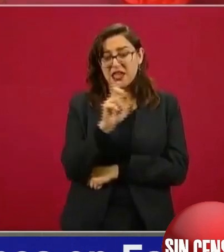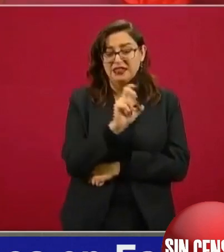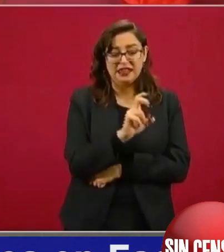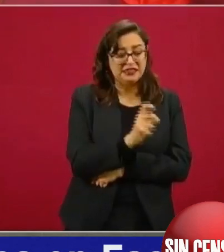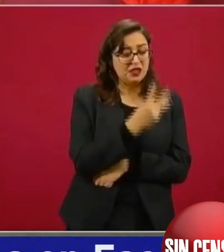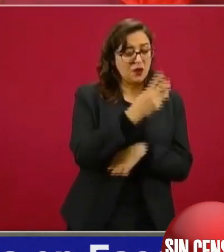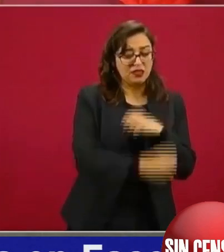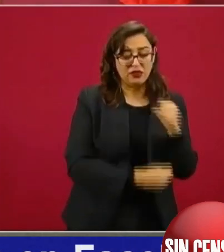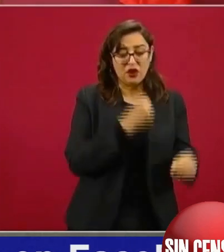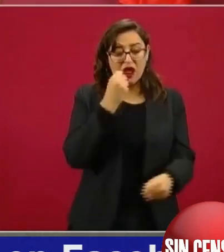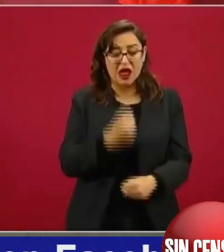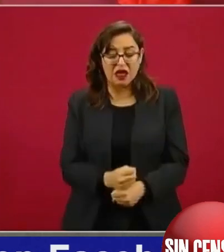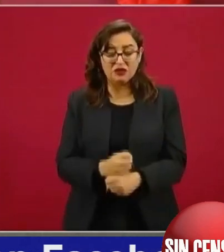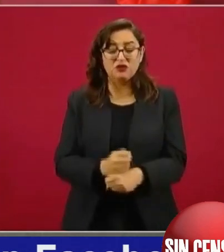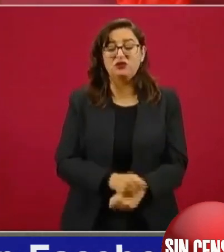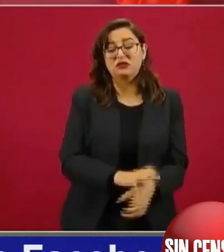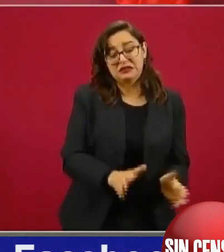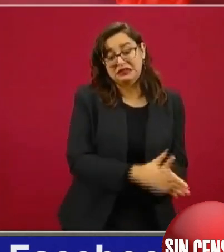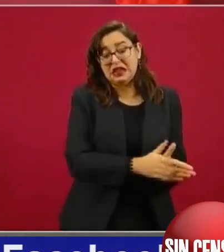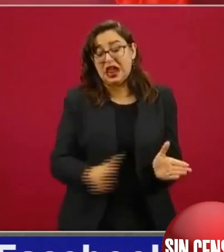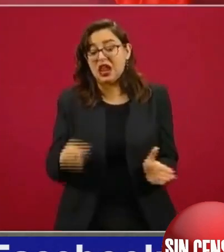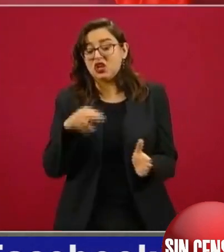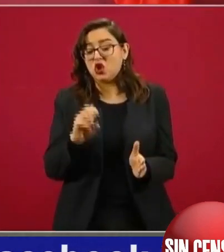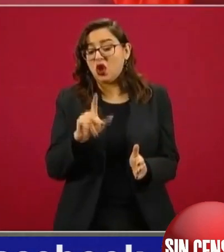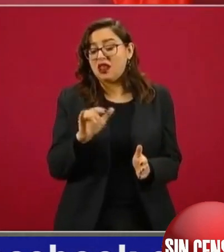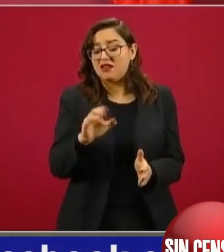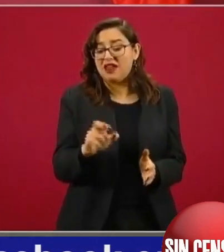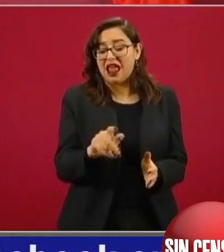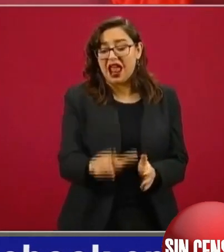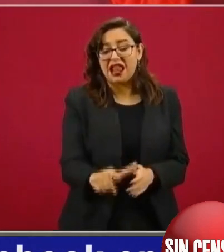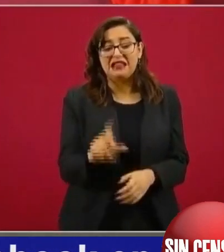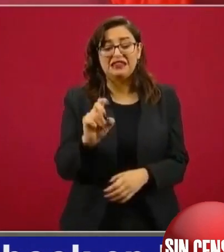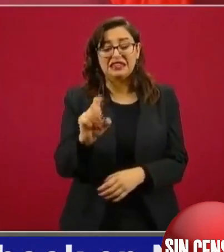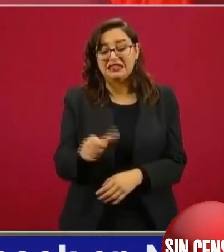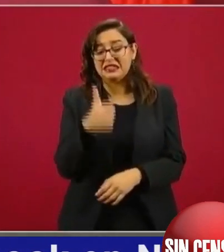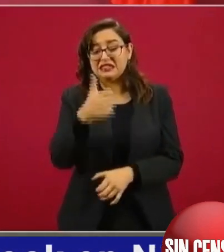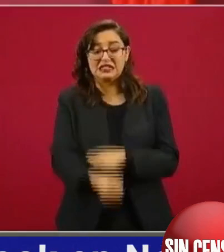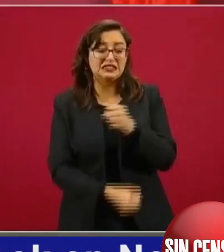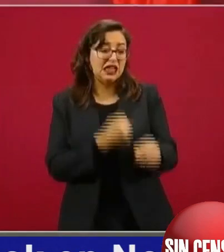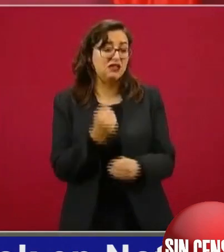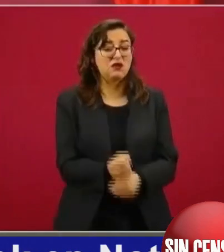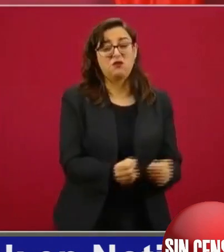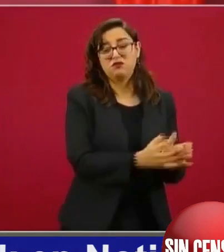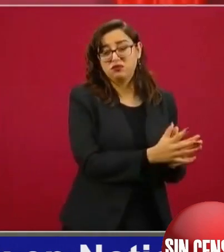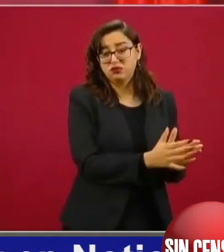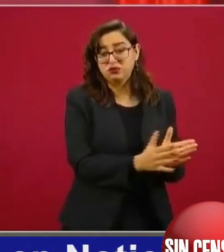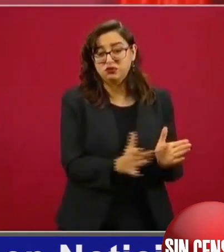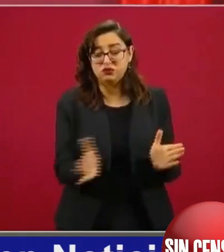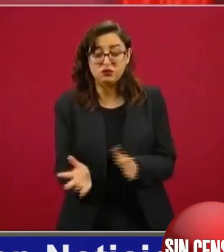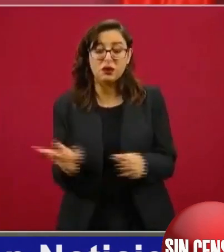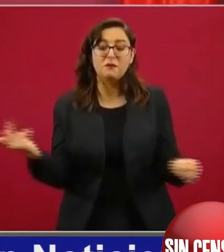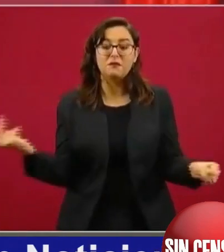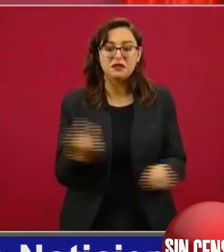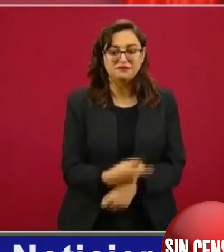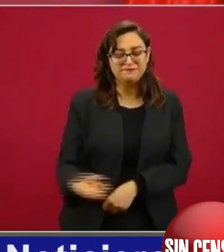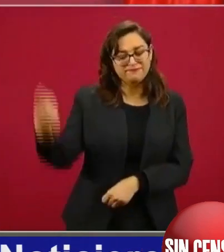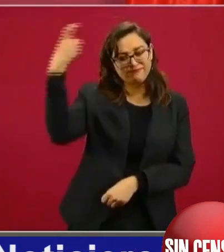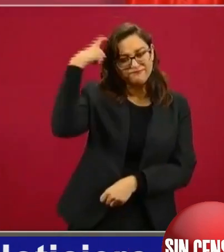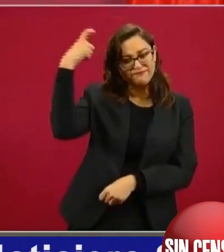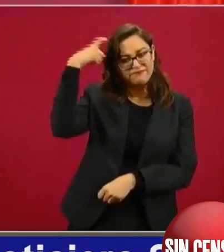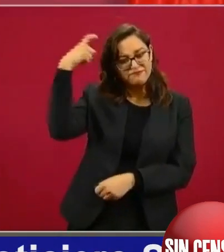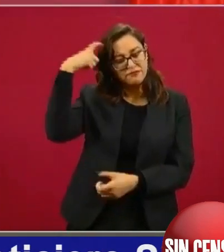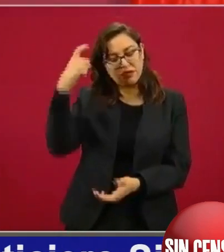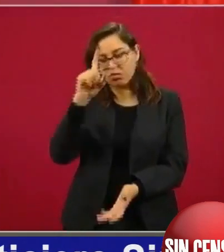años, estos fueron 36 años, pues imagínense el estrago que